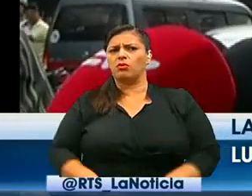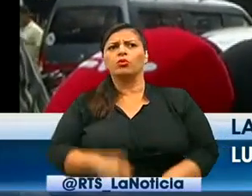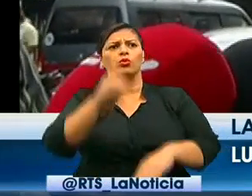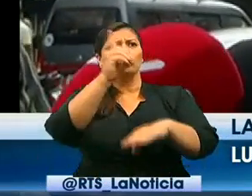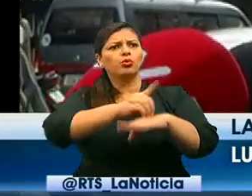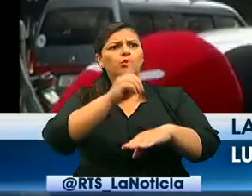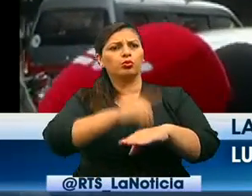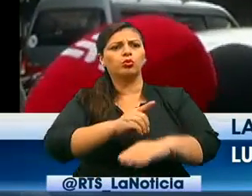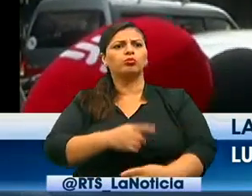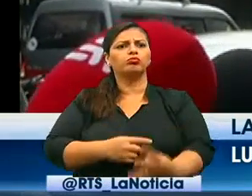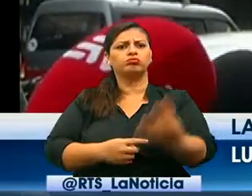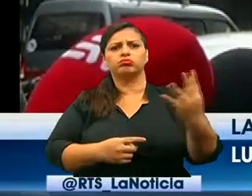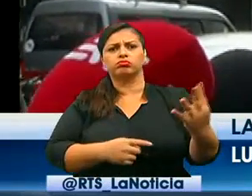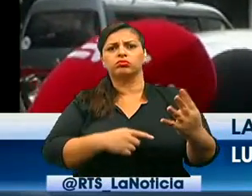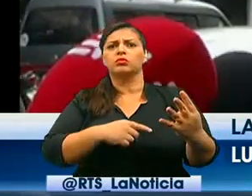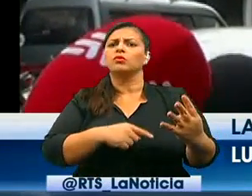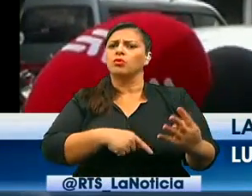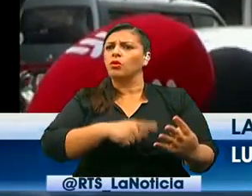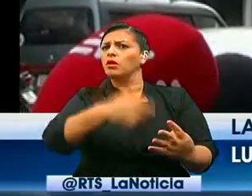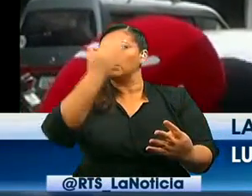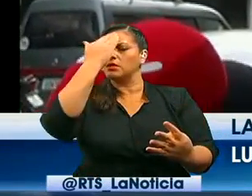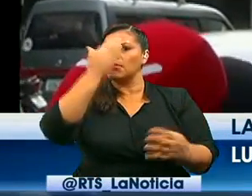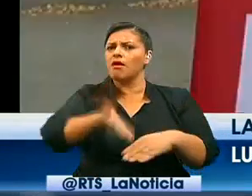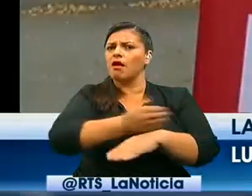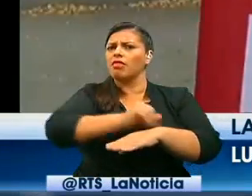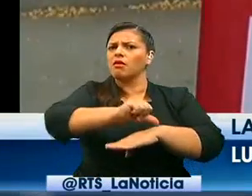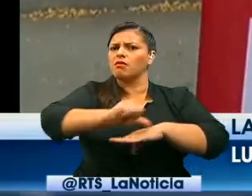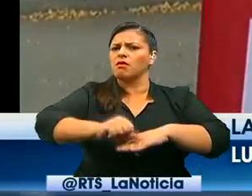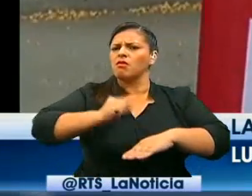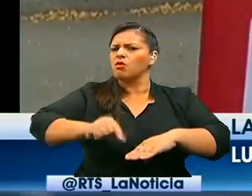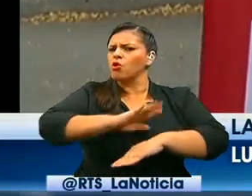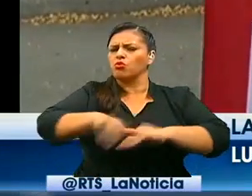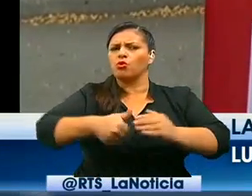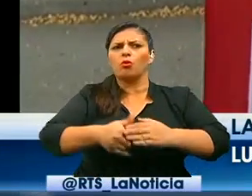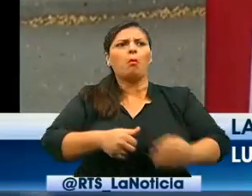nadie que conocía con detalle cuál es el procedimiento que se realizó. Informó Julio César Saona.